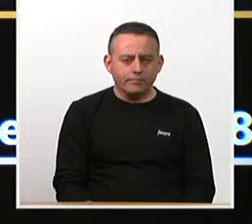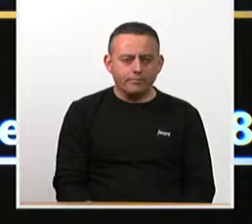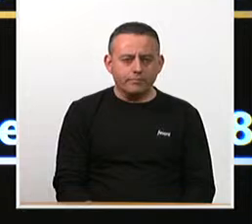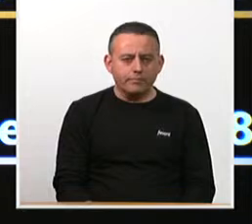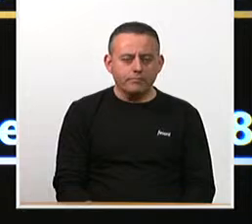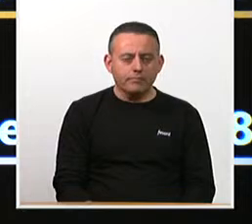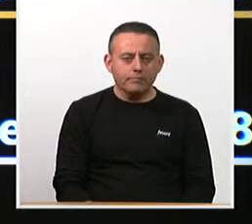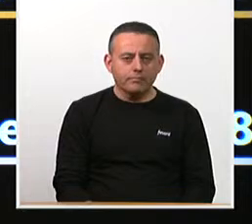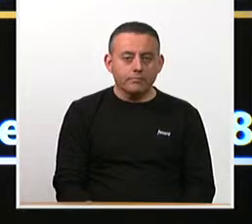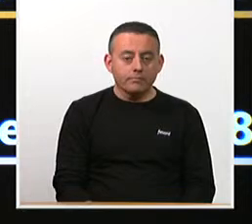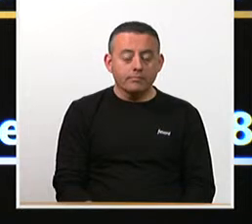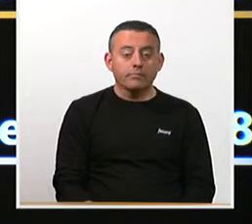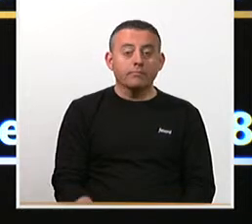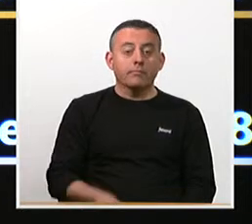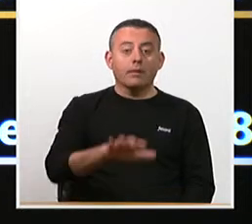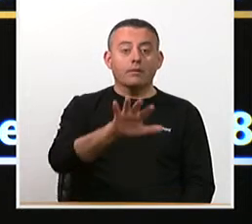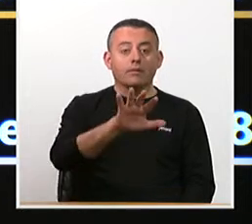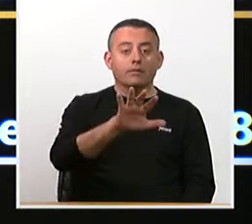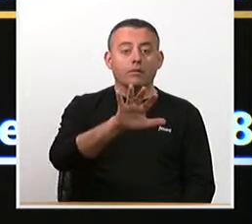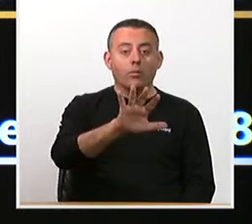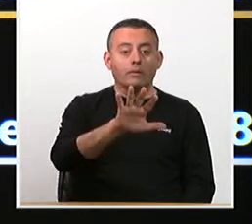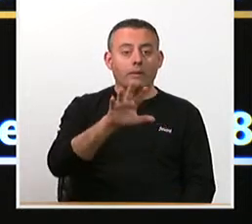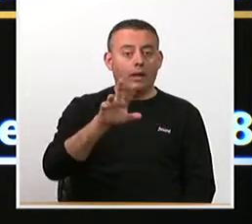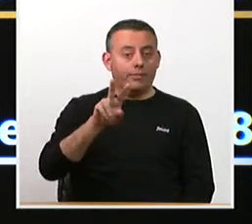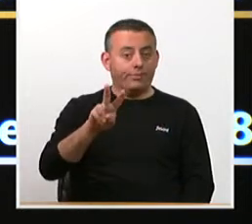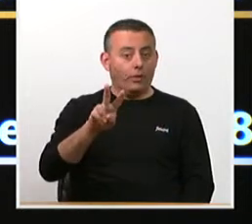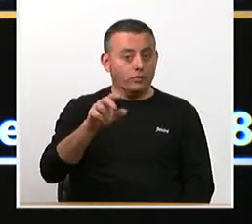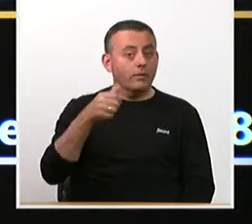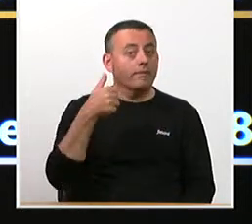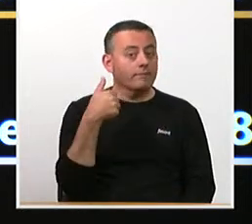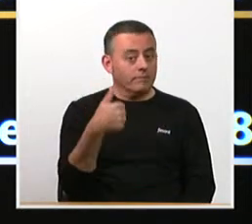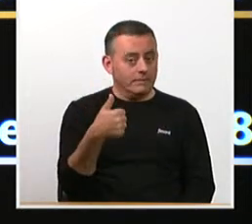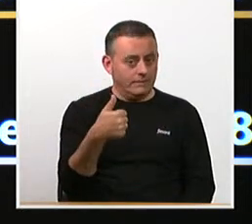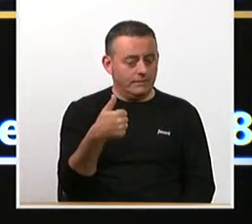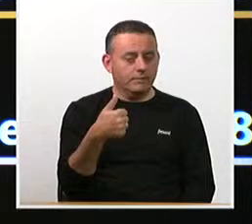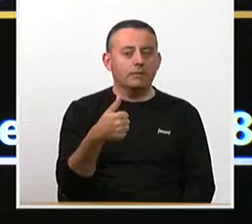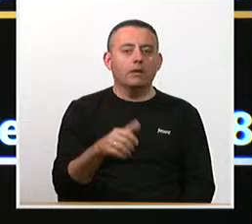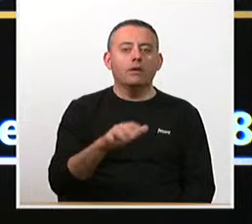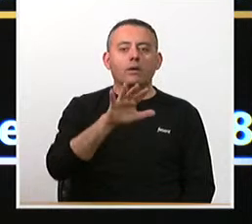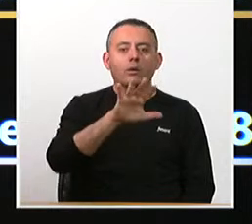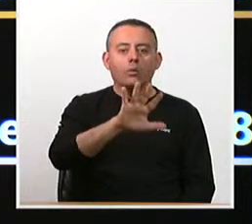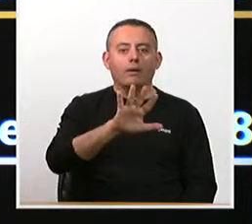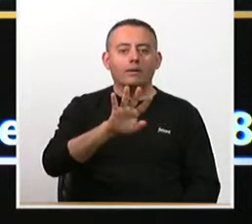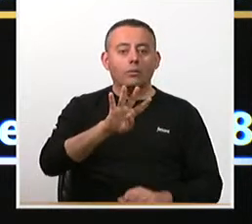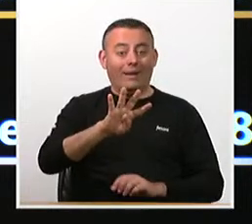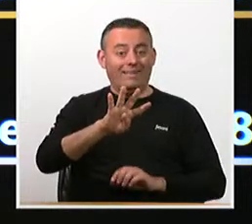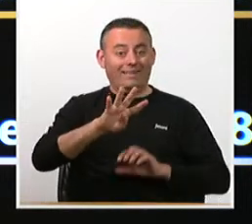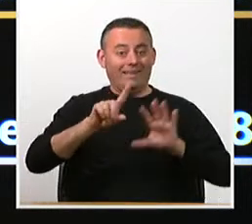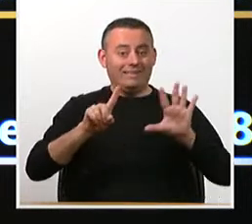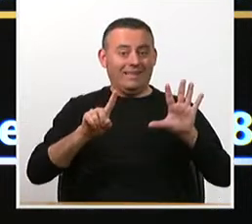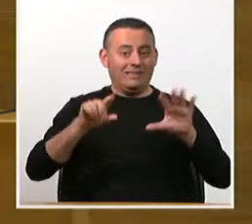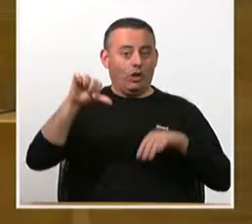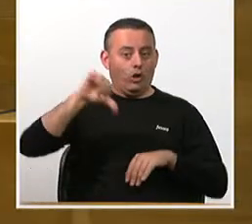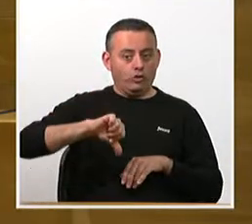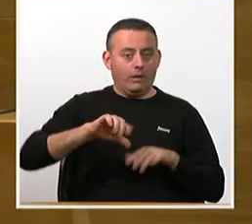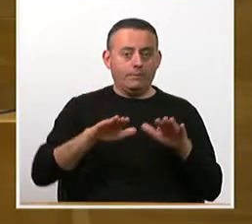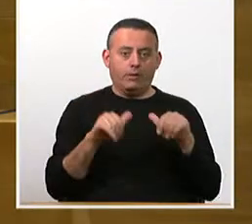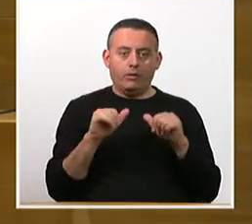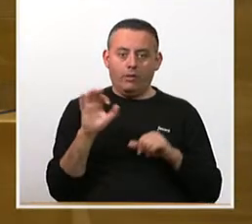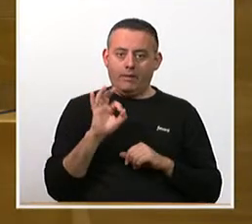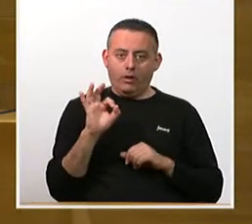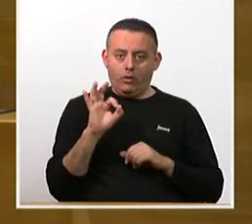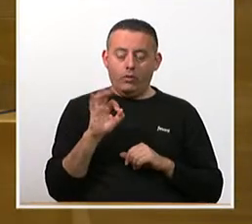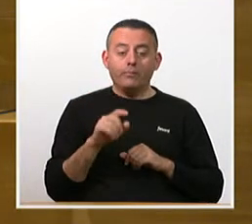votación Pues con 52 votos a favor 46 en contra y cero abstenciones queda